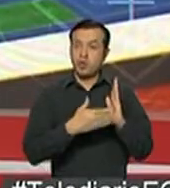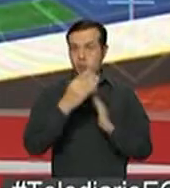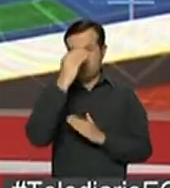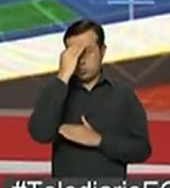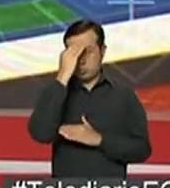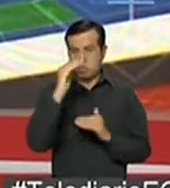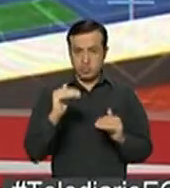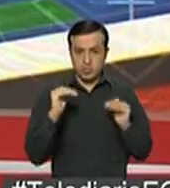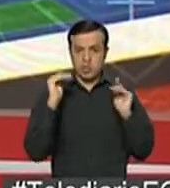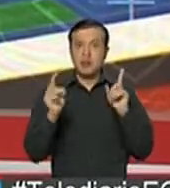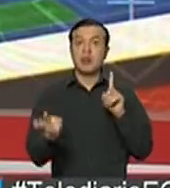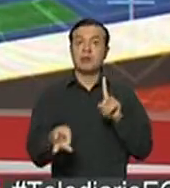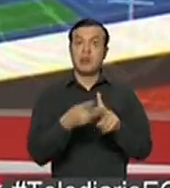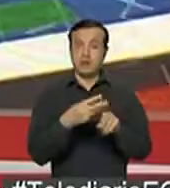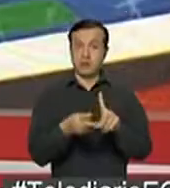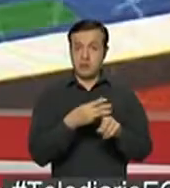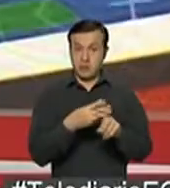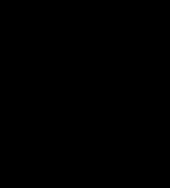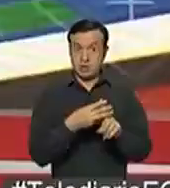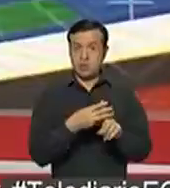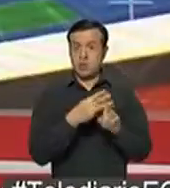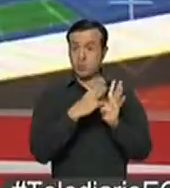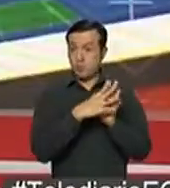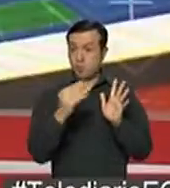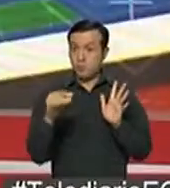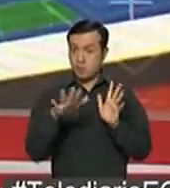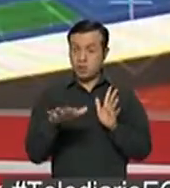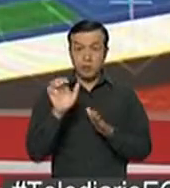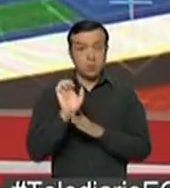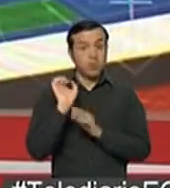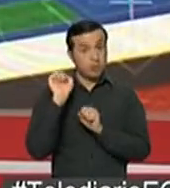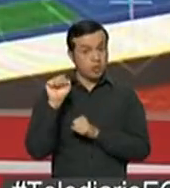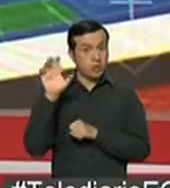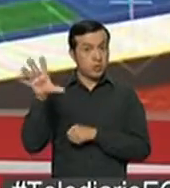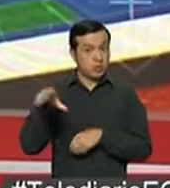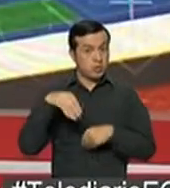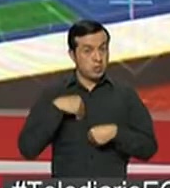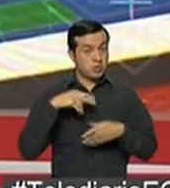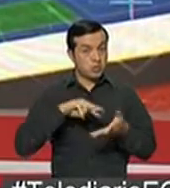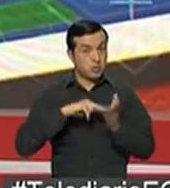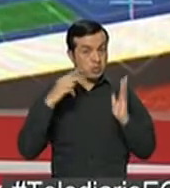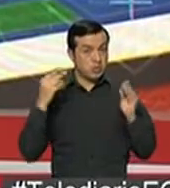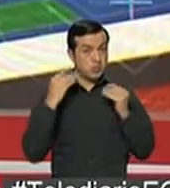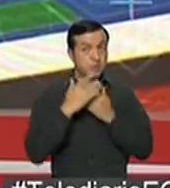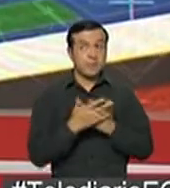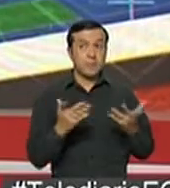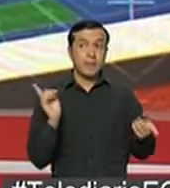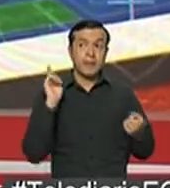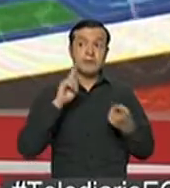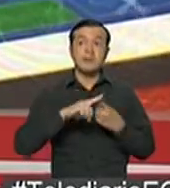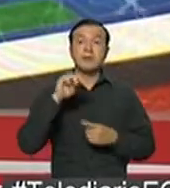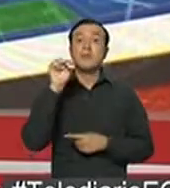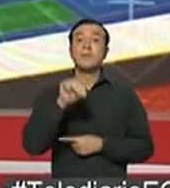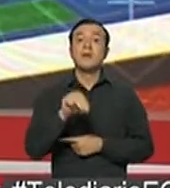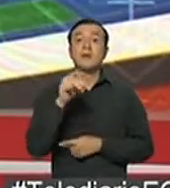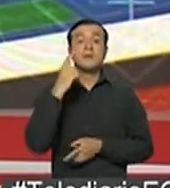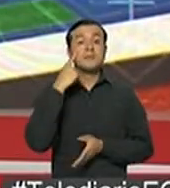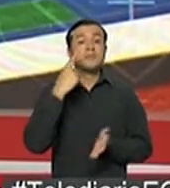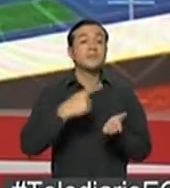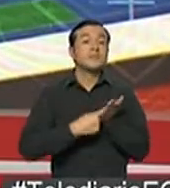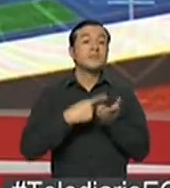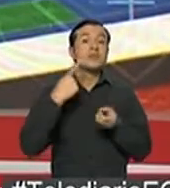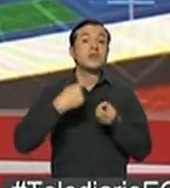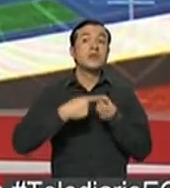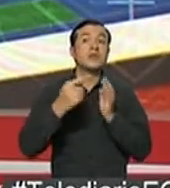educación superior en línea para poder brindar oportunidades de estudio mediante el uso de la tecnología. Hasta este martes se realizará en Quito